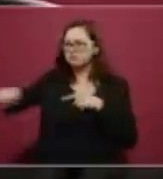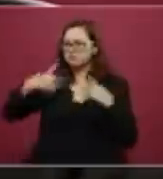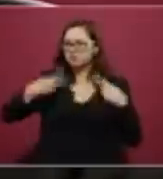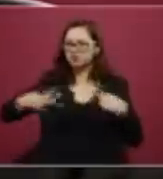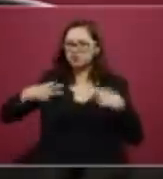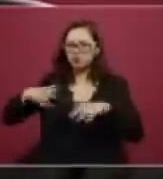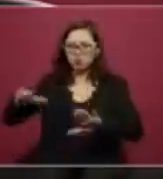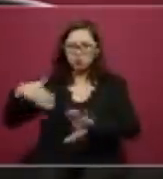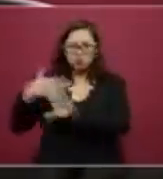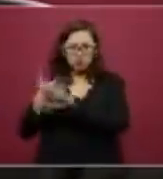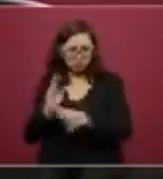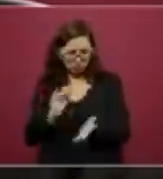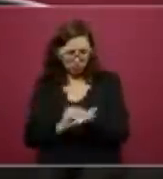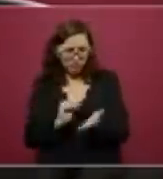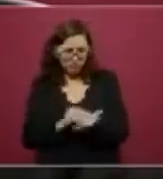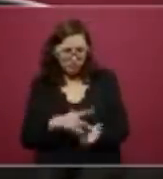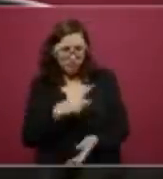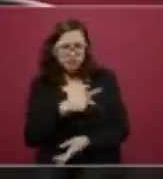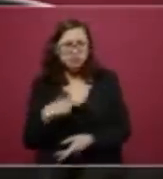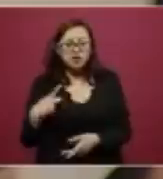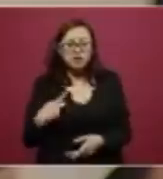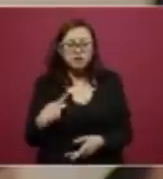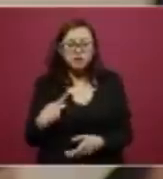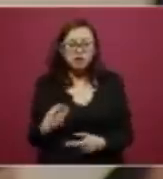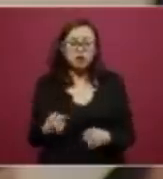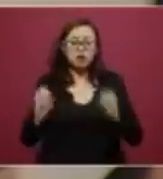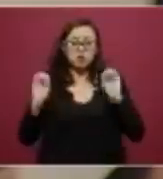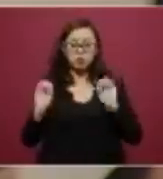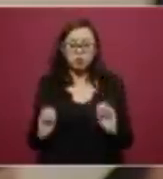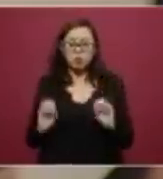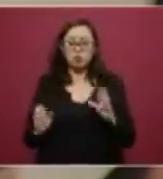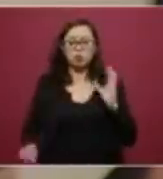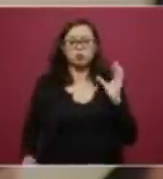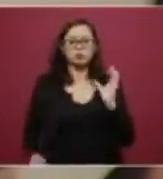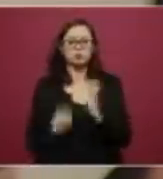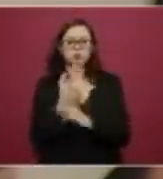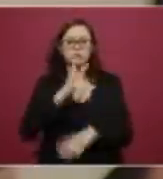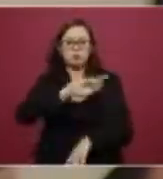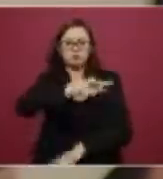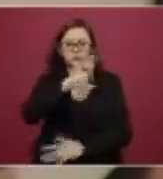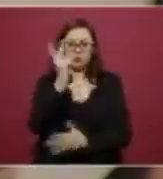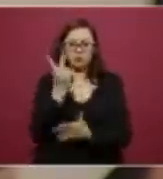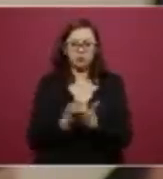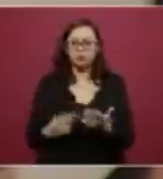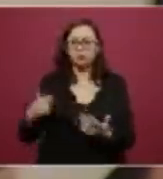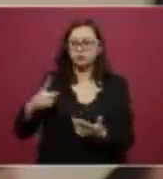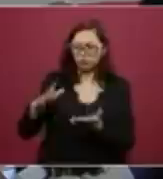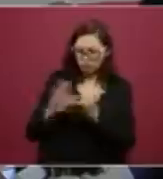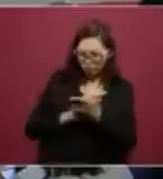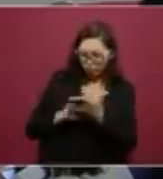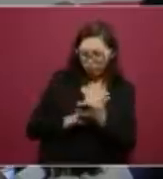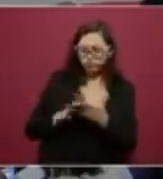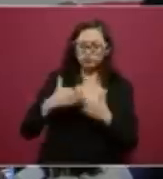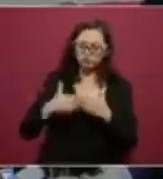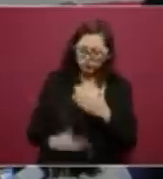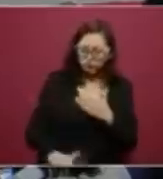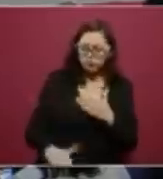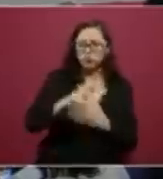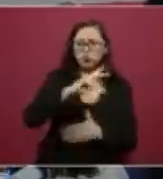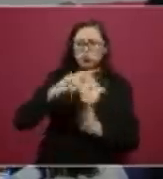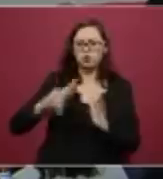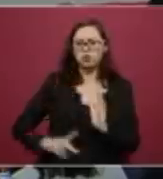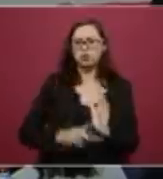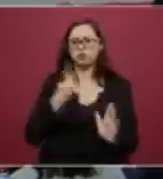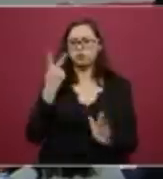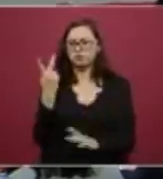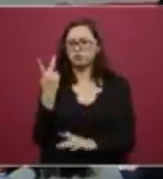¿Seguirán vigentes? ¿O con este nuevo programa habrá borrón y cuenta nueva? ¿Las dejará